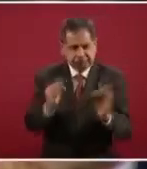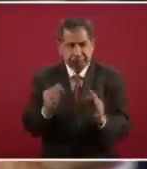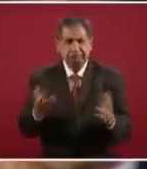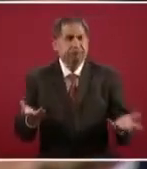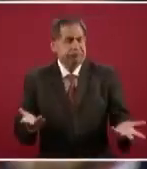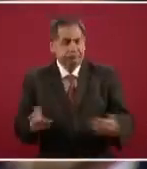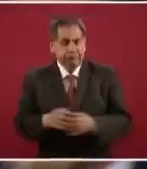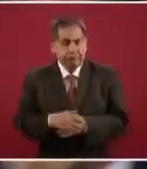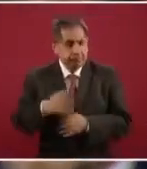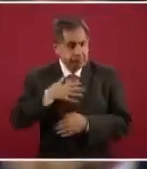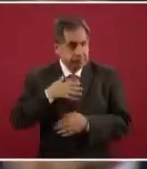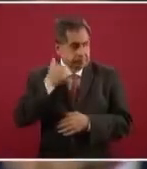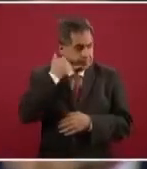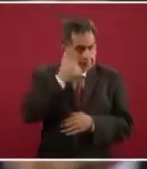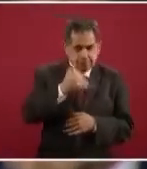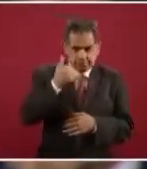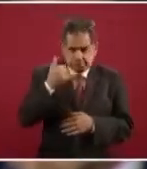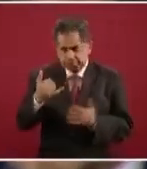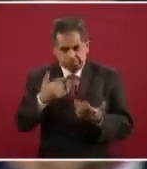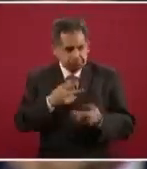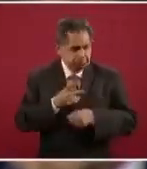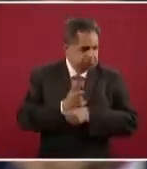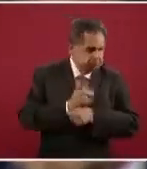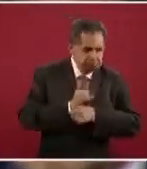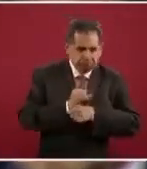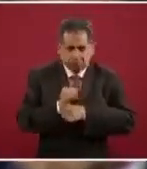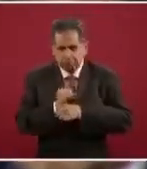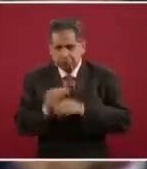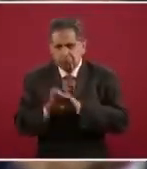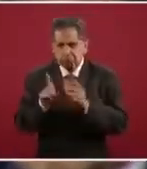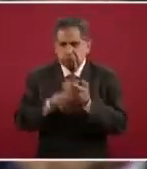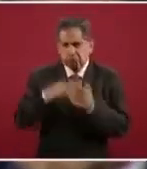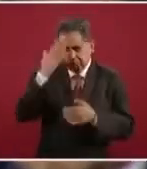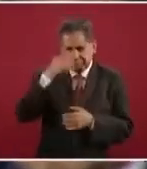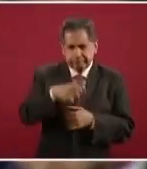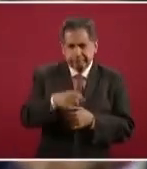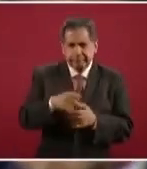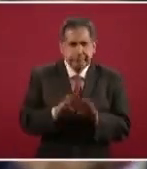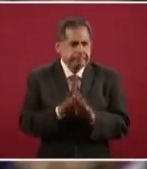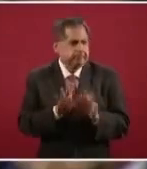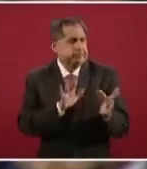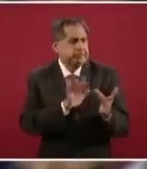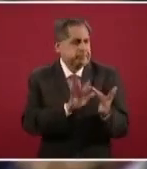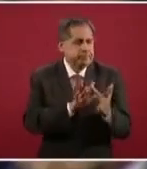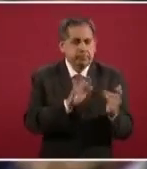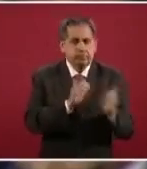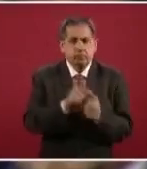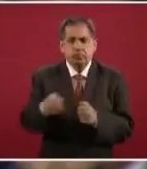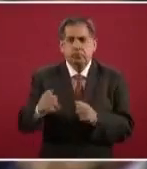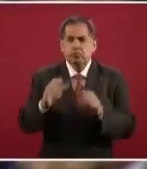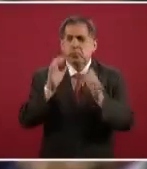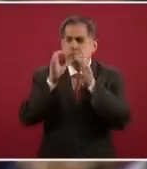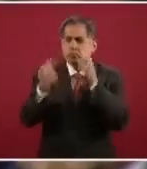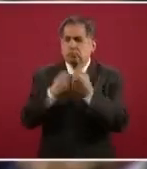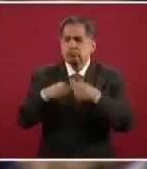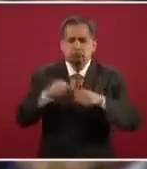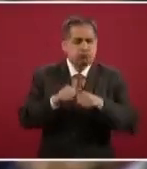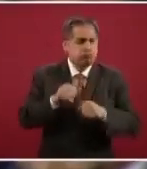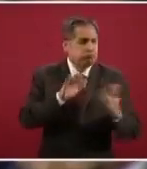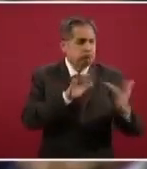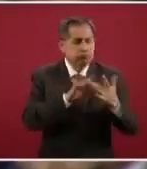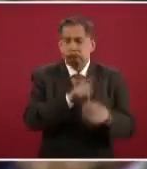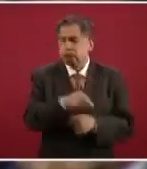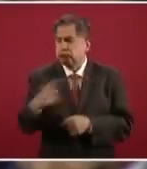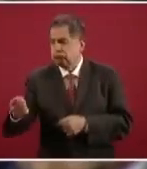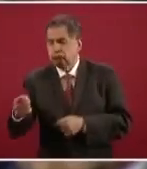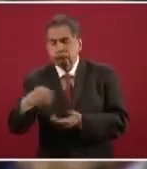hablé haciendo un poquito lo que usted nos había dicho, el contacto con Comunicación Social, y nos dio la